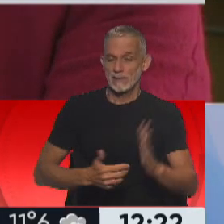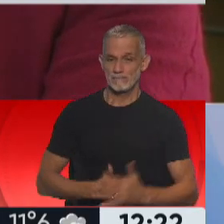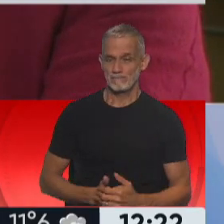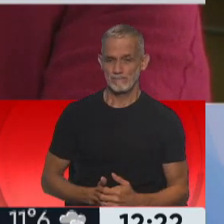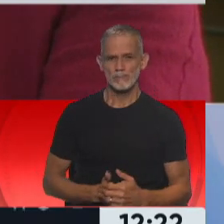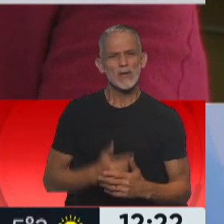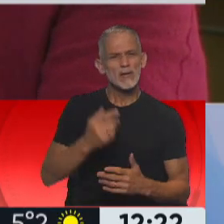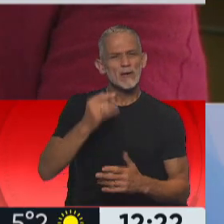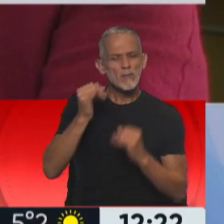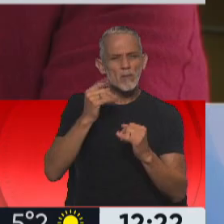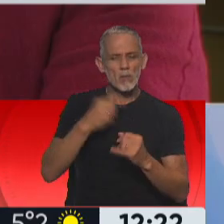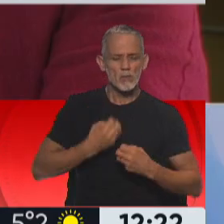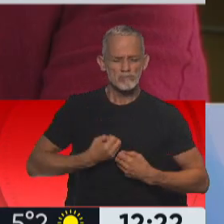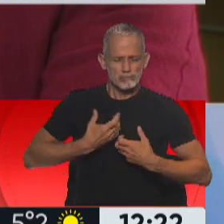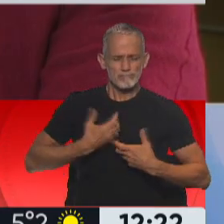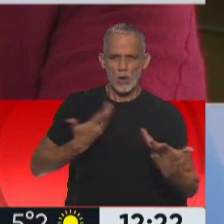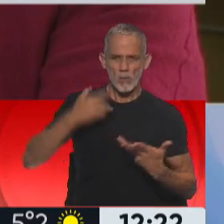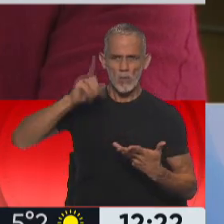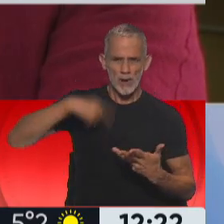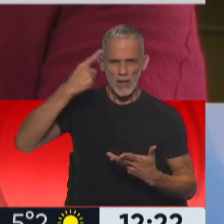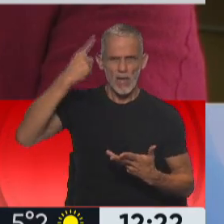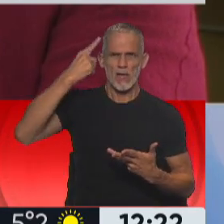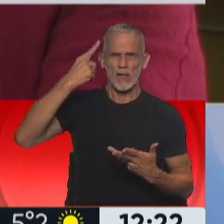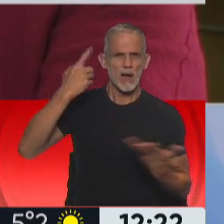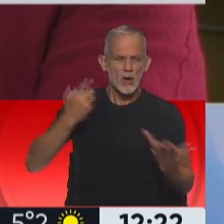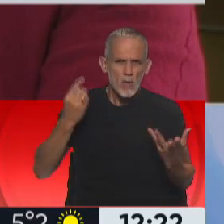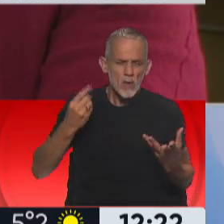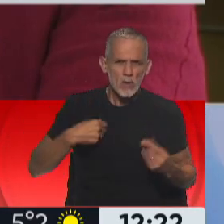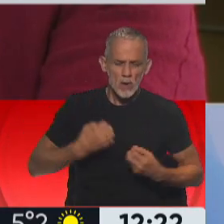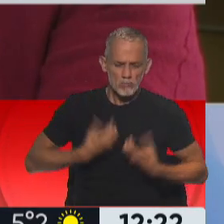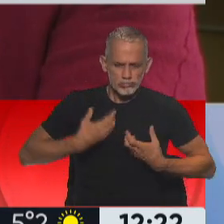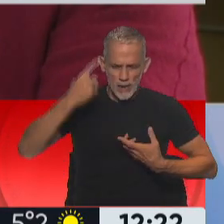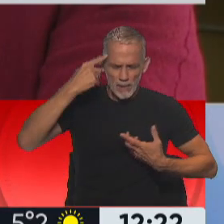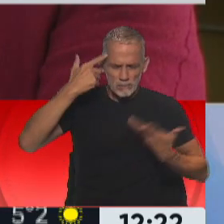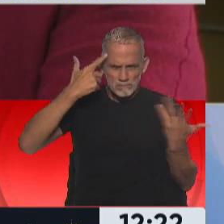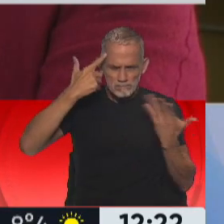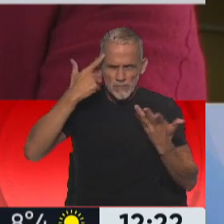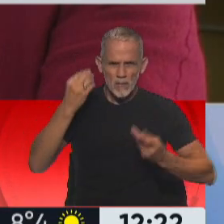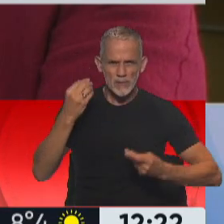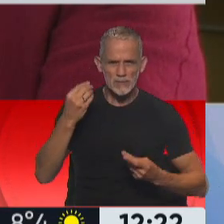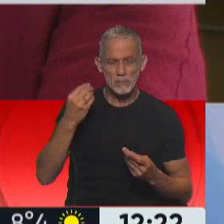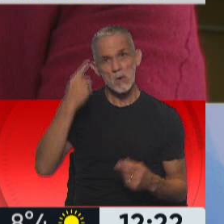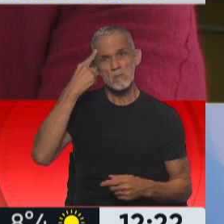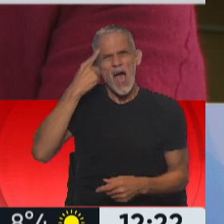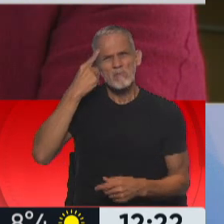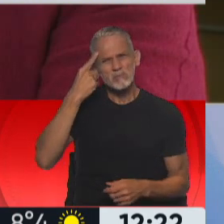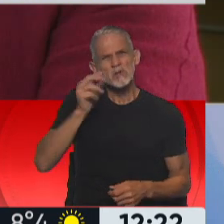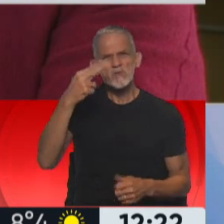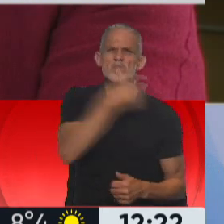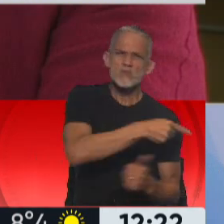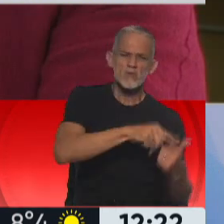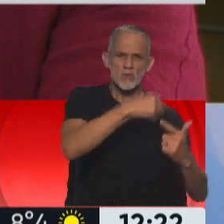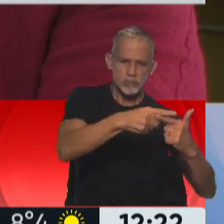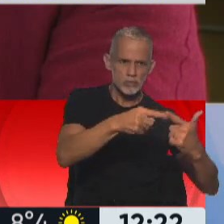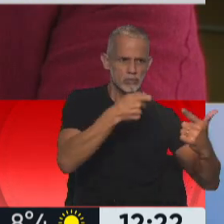Doctor, hablábamos de los disparadores. Uno se pregunta, ¿no? Desde el llano, ¿qué hay en la cabeza, en el disparador de una persona como para